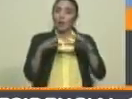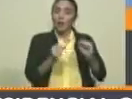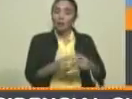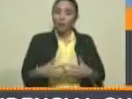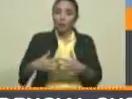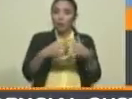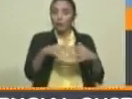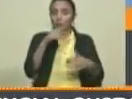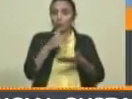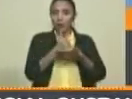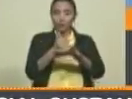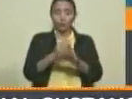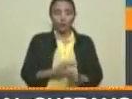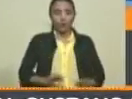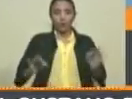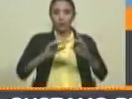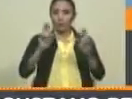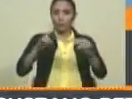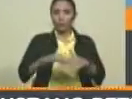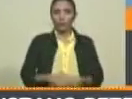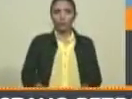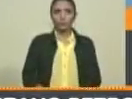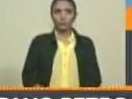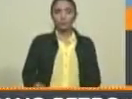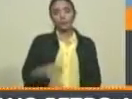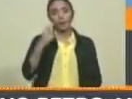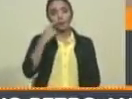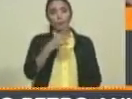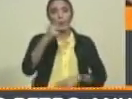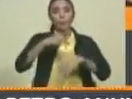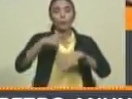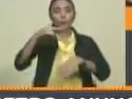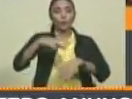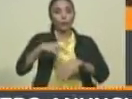a nadie. Ahí está Puerto Rico.